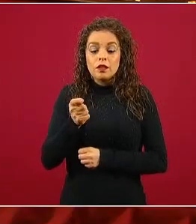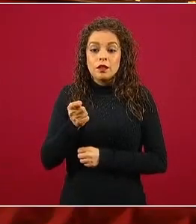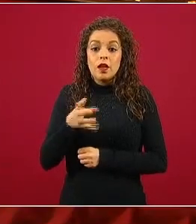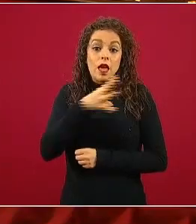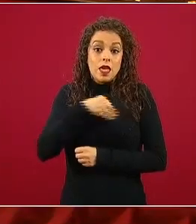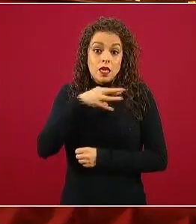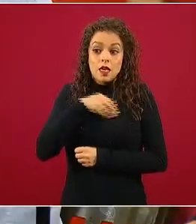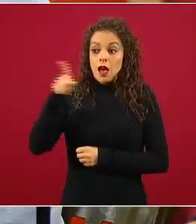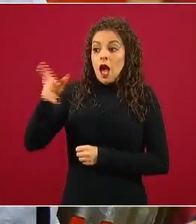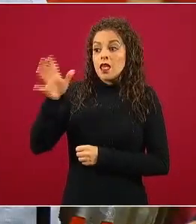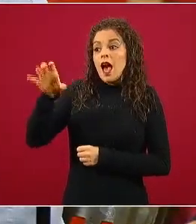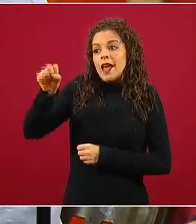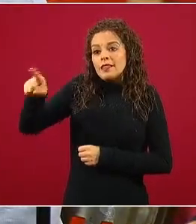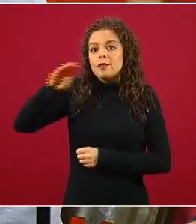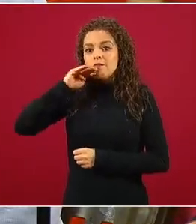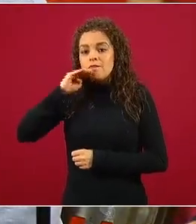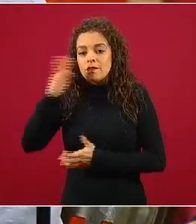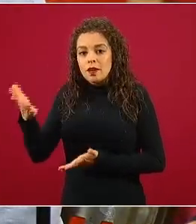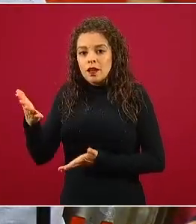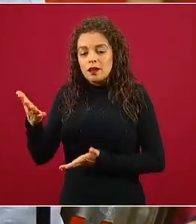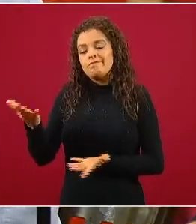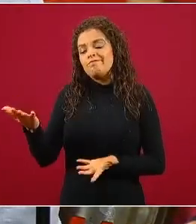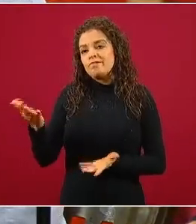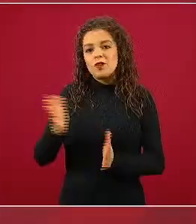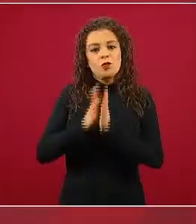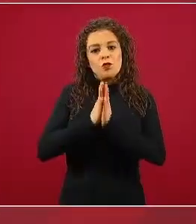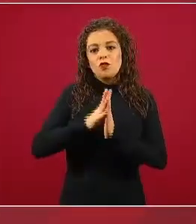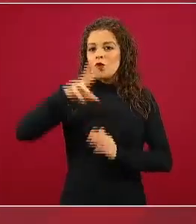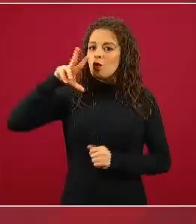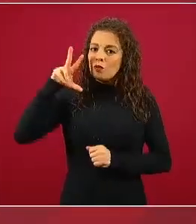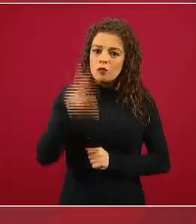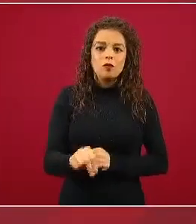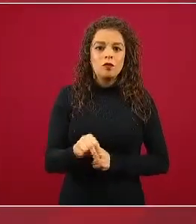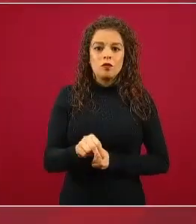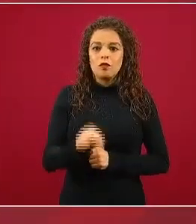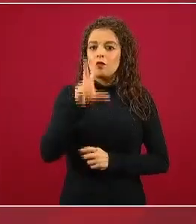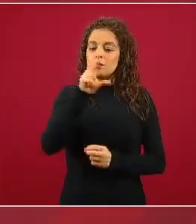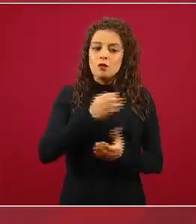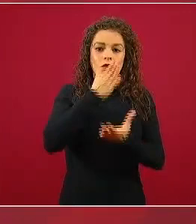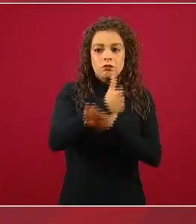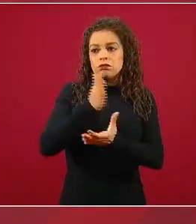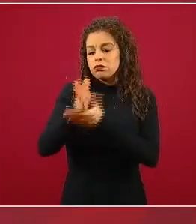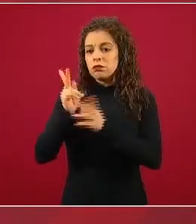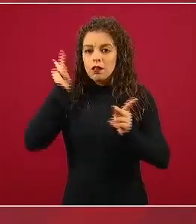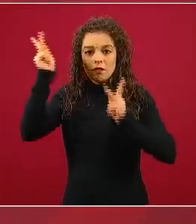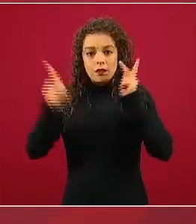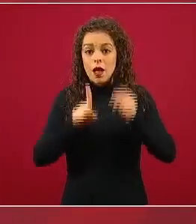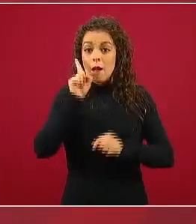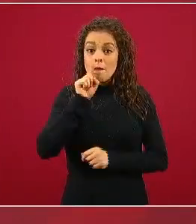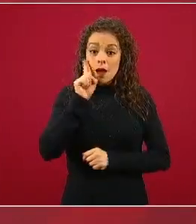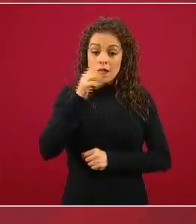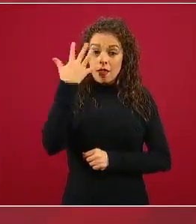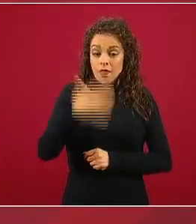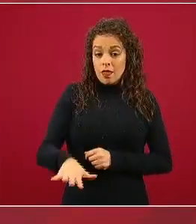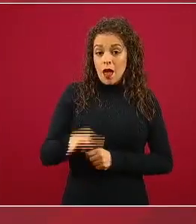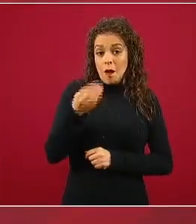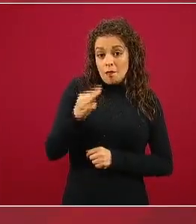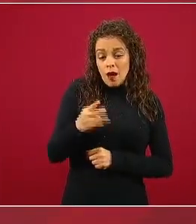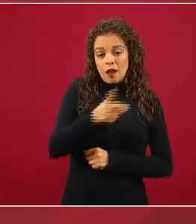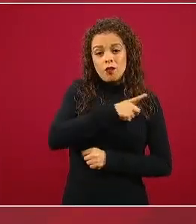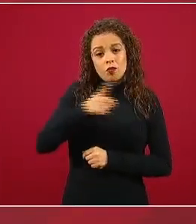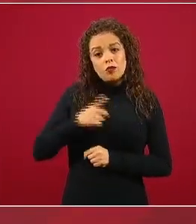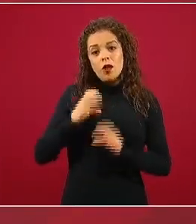también. No lo hagamos, por favor, no lo hagamos. Mañana 10 de mayo, cuidemos a mamás